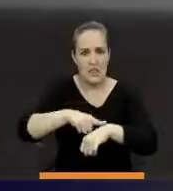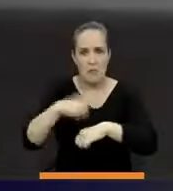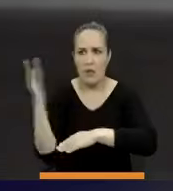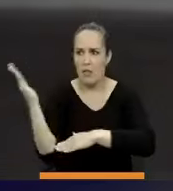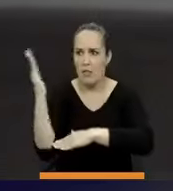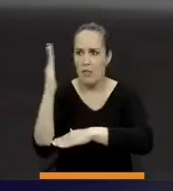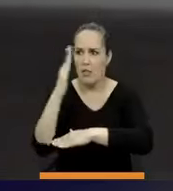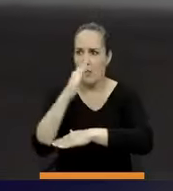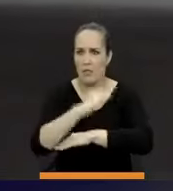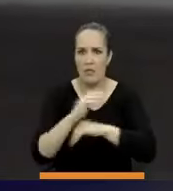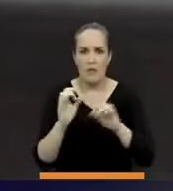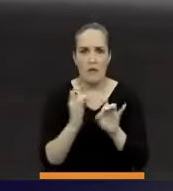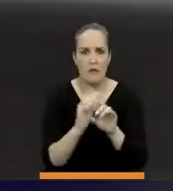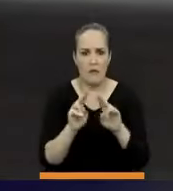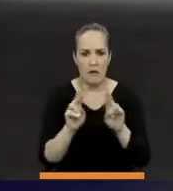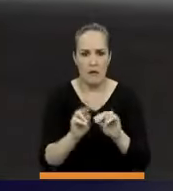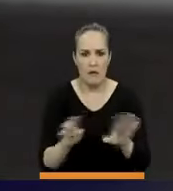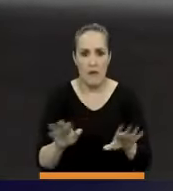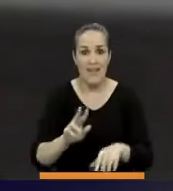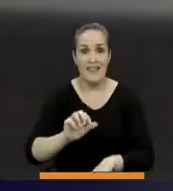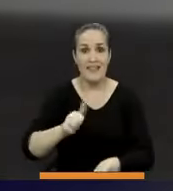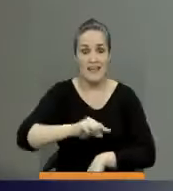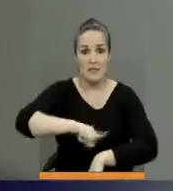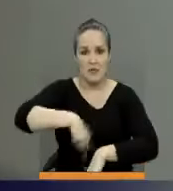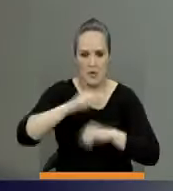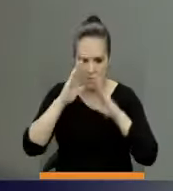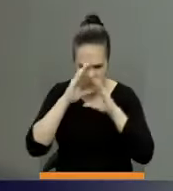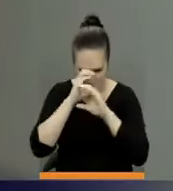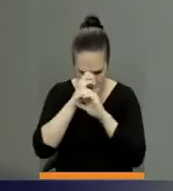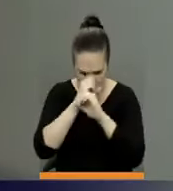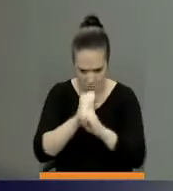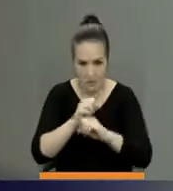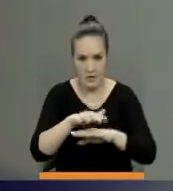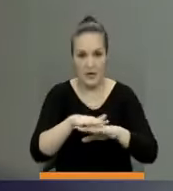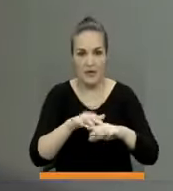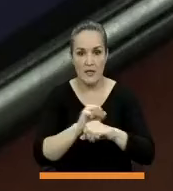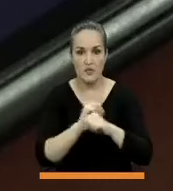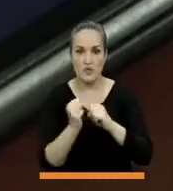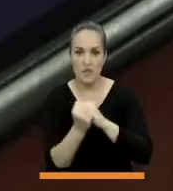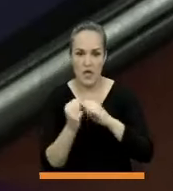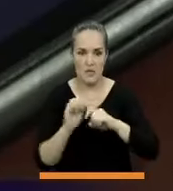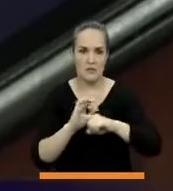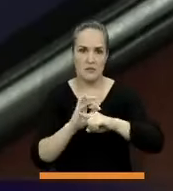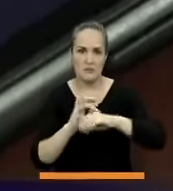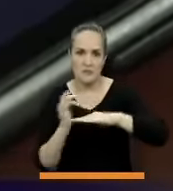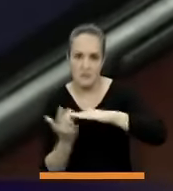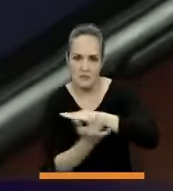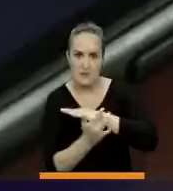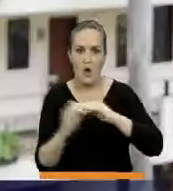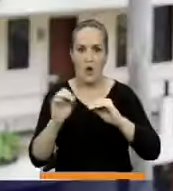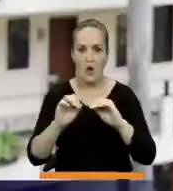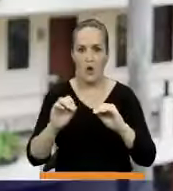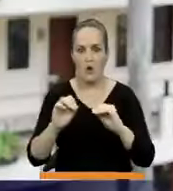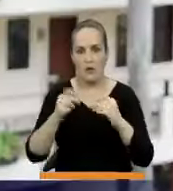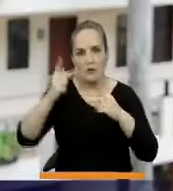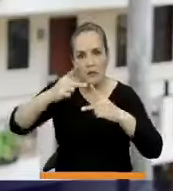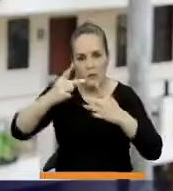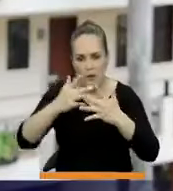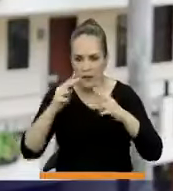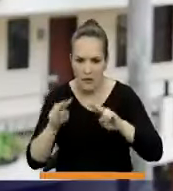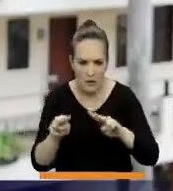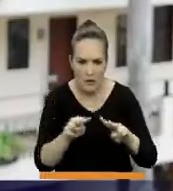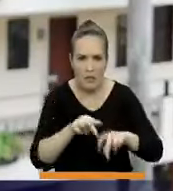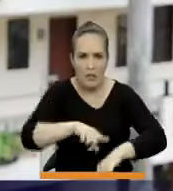pasando en línea. El hecho de poner más de 10 horas de atención a redes sociales y servicios de streaming. Saben que se están poniendo